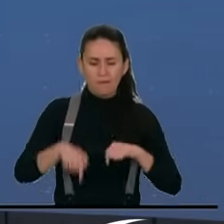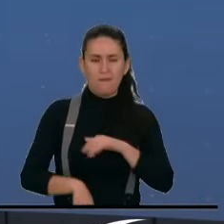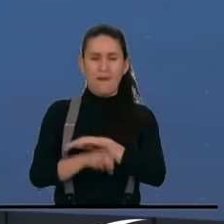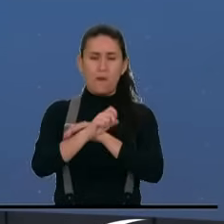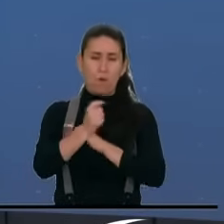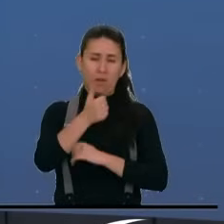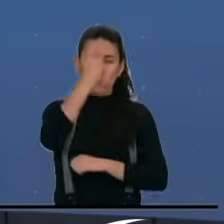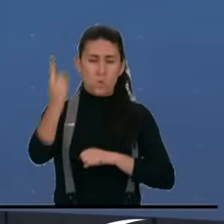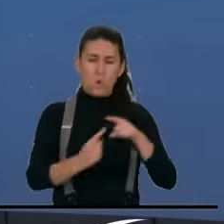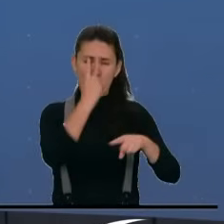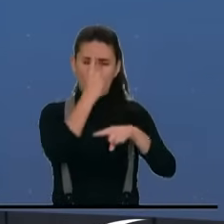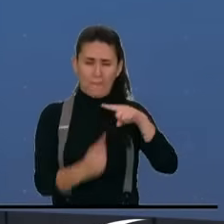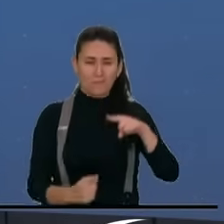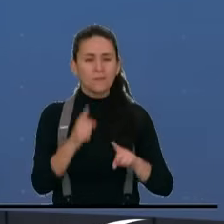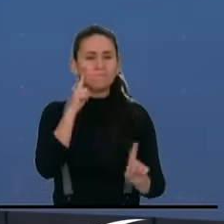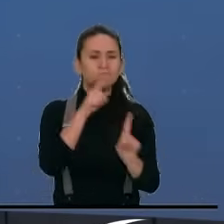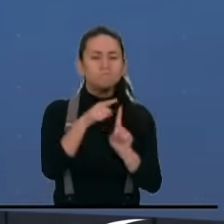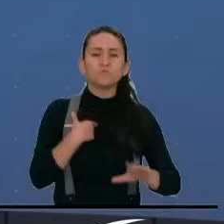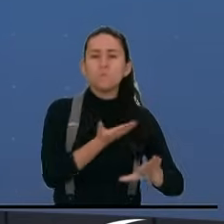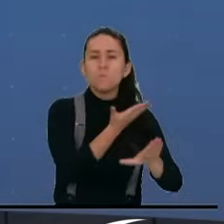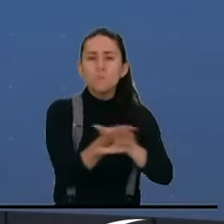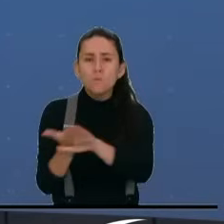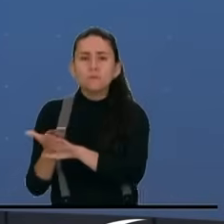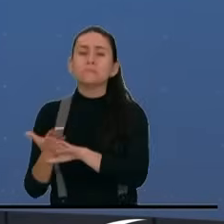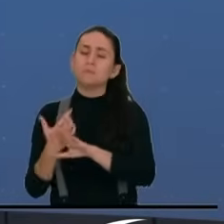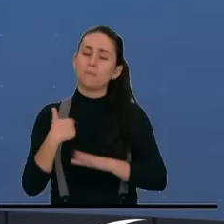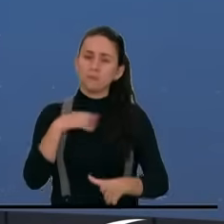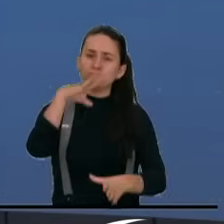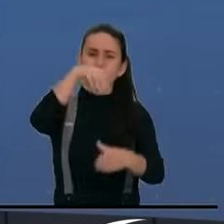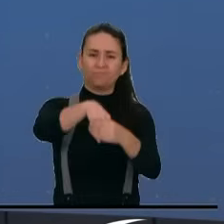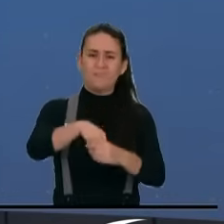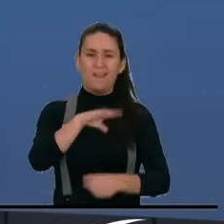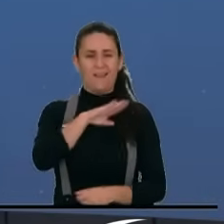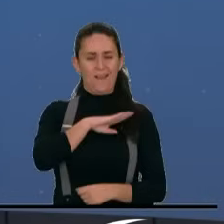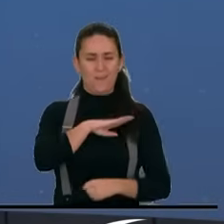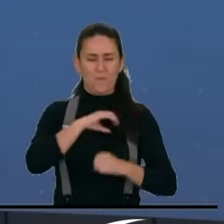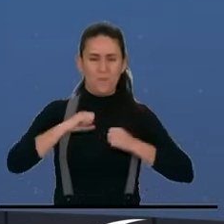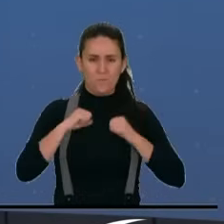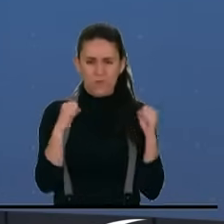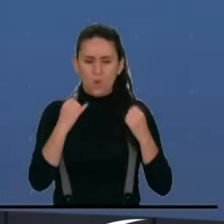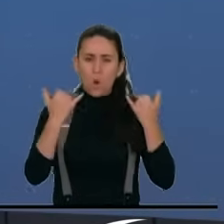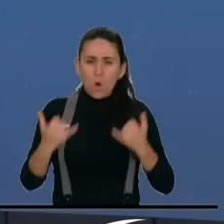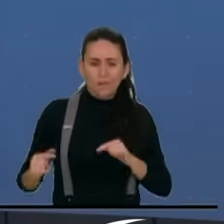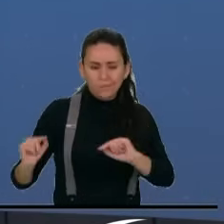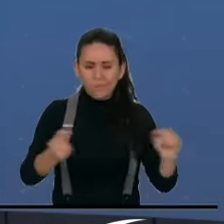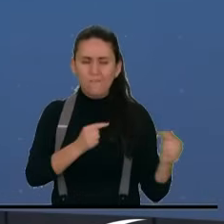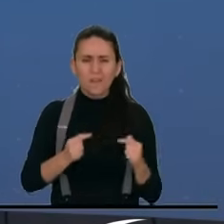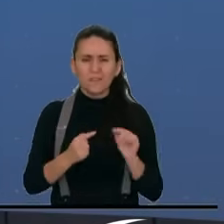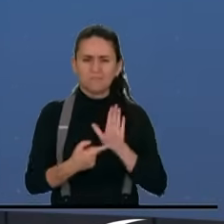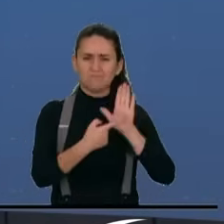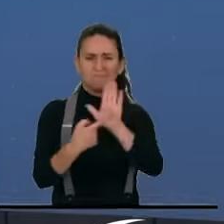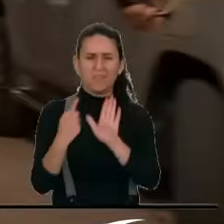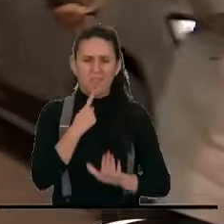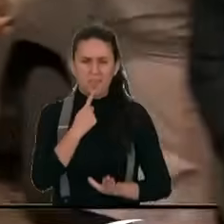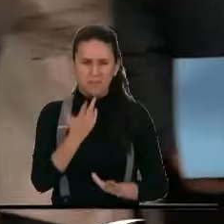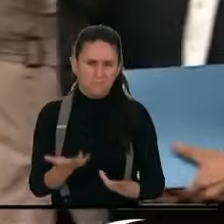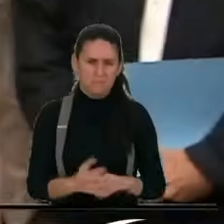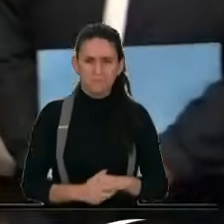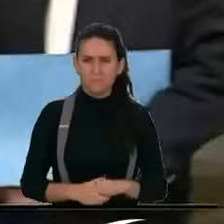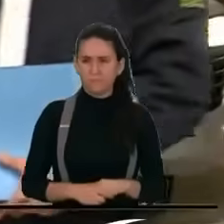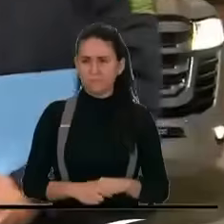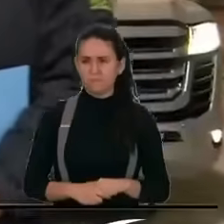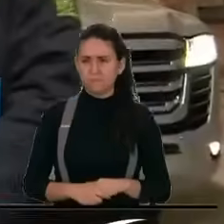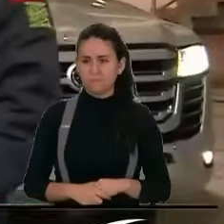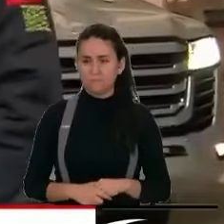su carrera por llegar al Palacio Liébano. Esto fue lo que ocurrió esta noche en el debate de Noticias Caracol.